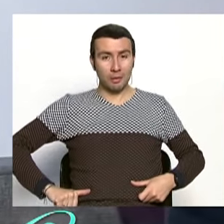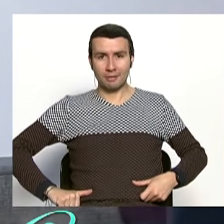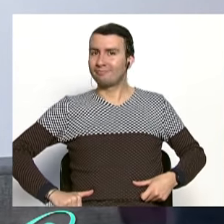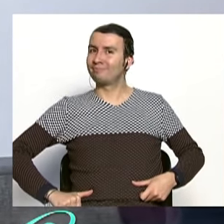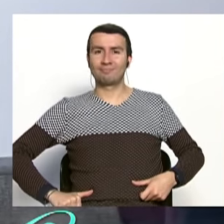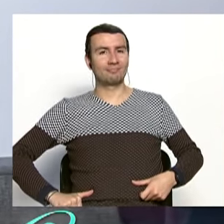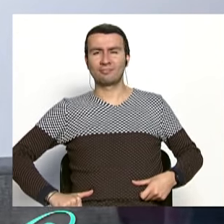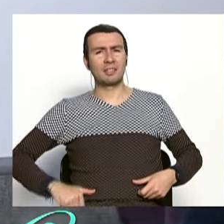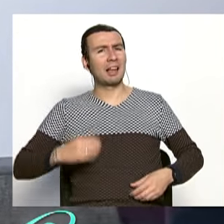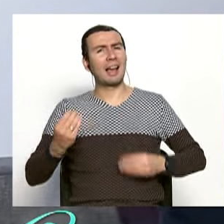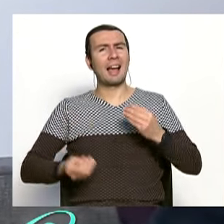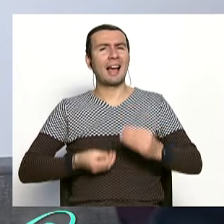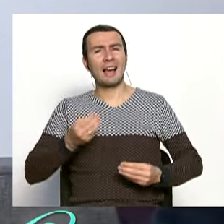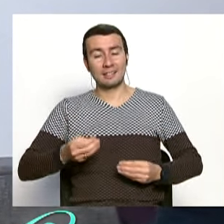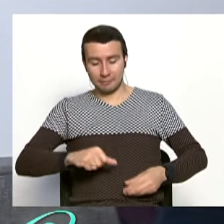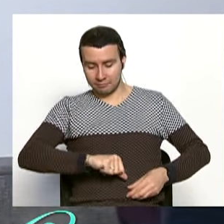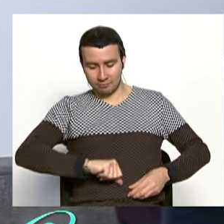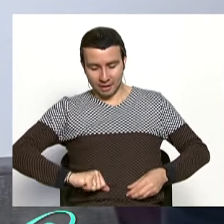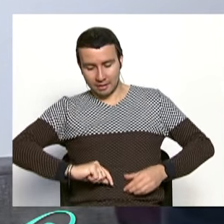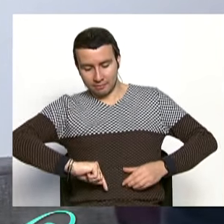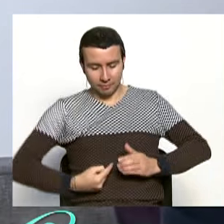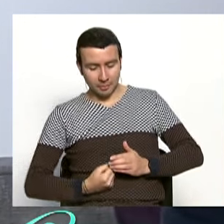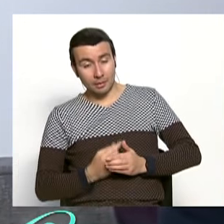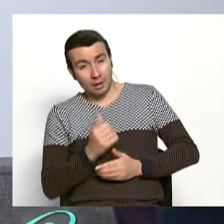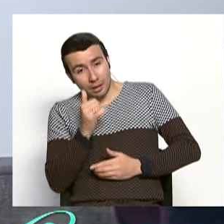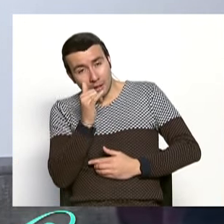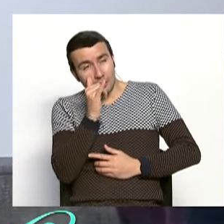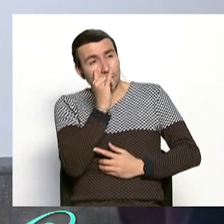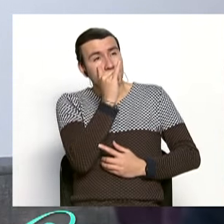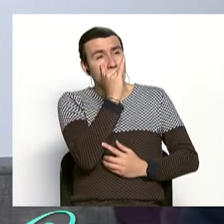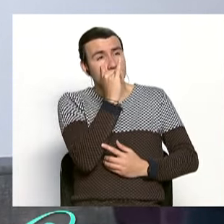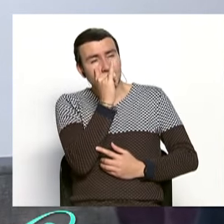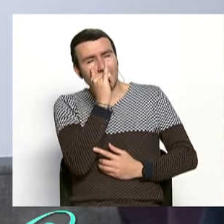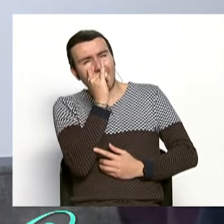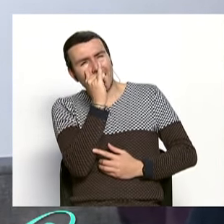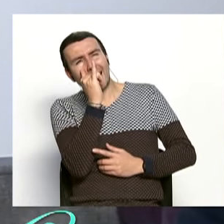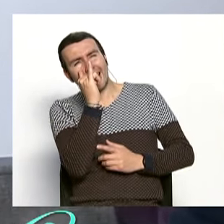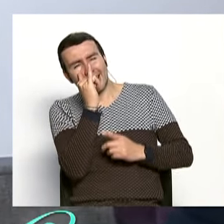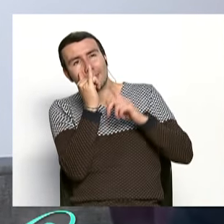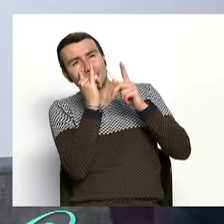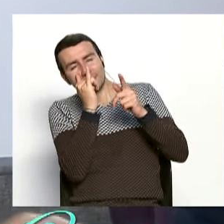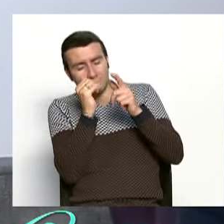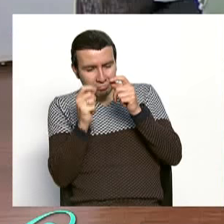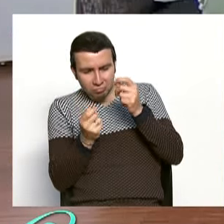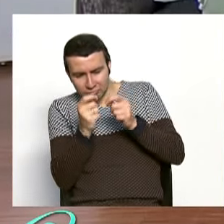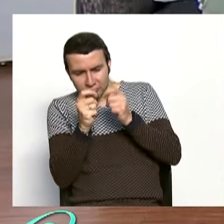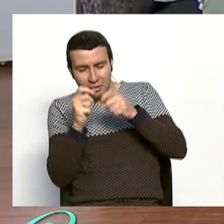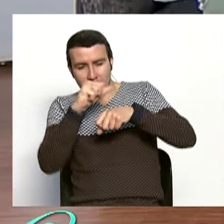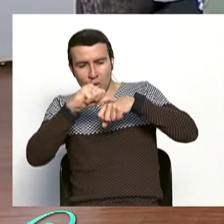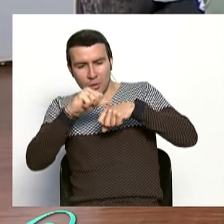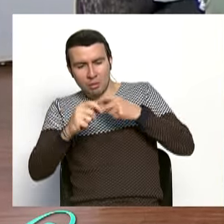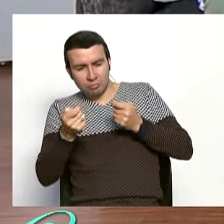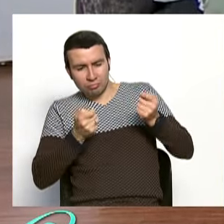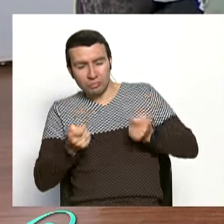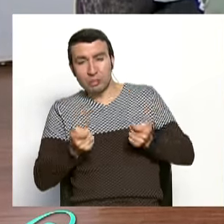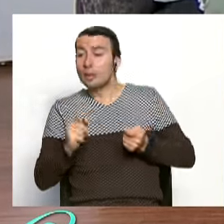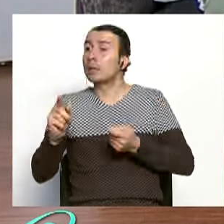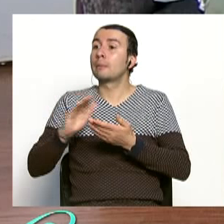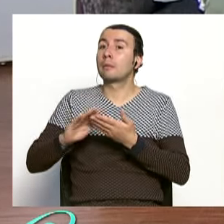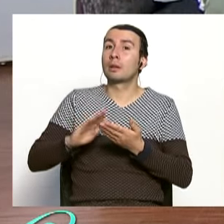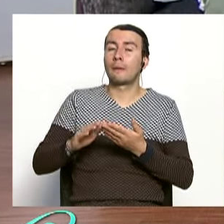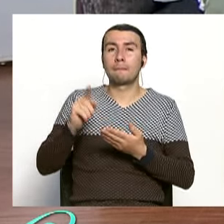que tiene sino que hacemos la laparoscopia para mirar Qué es lo que tiene y de una vez realizarle los procedimientos quirúrgicos Perdóname